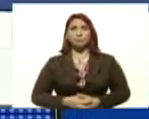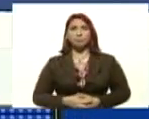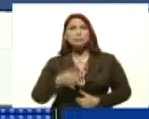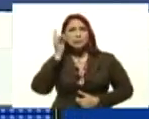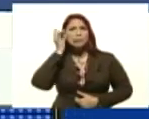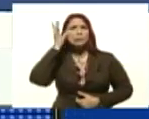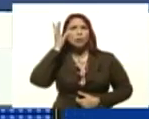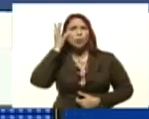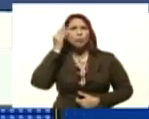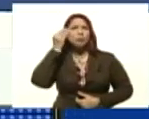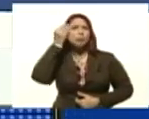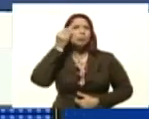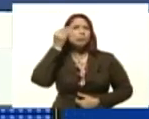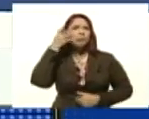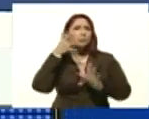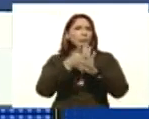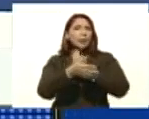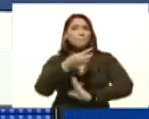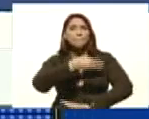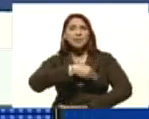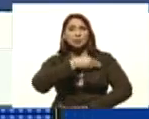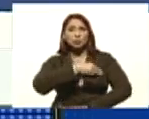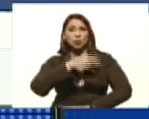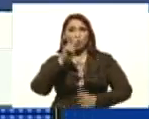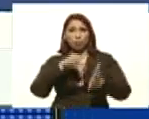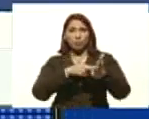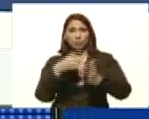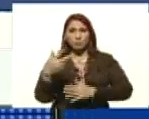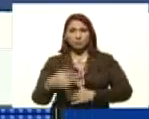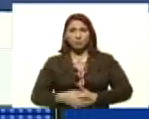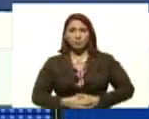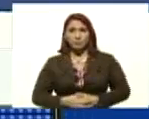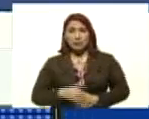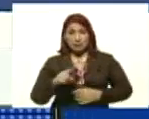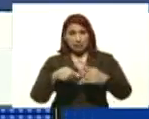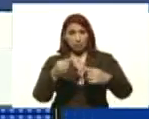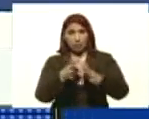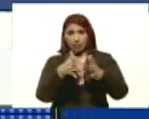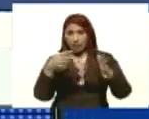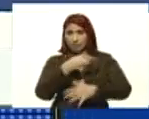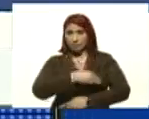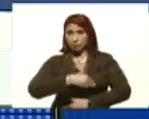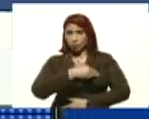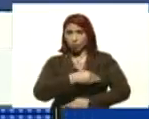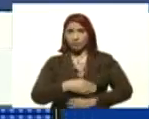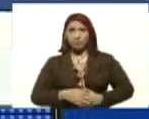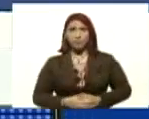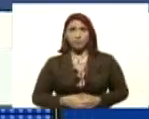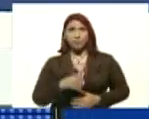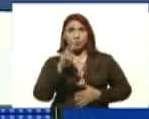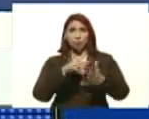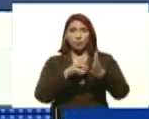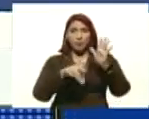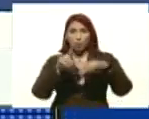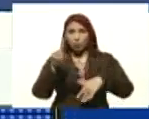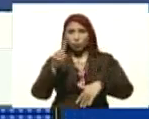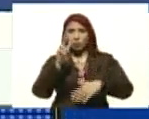creó el concepto de misiones 2003 y después grandes misiones